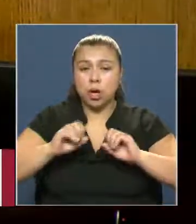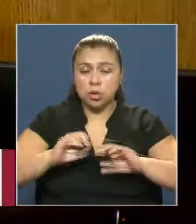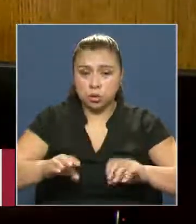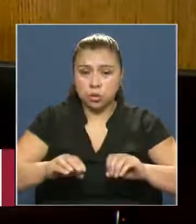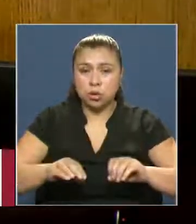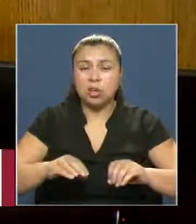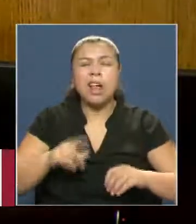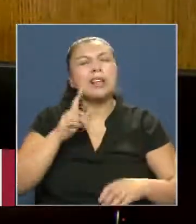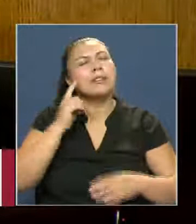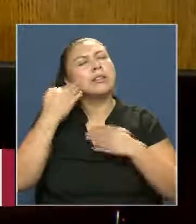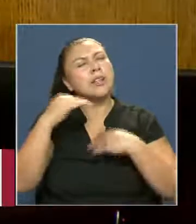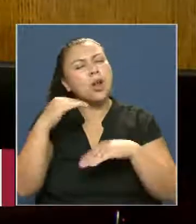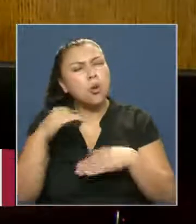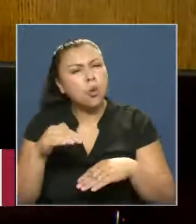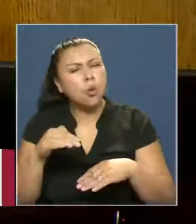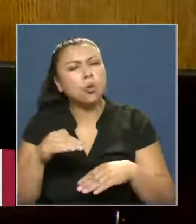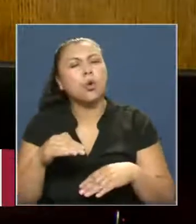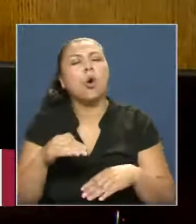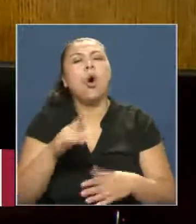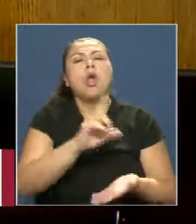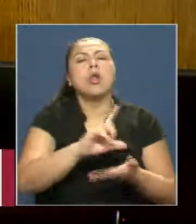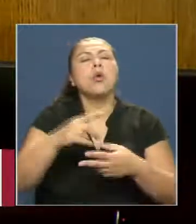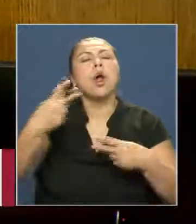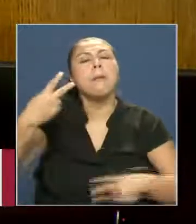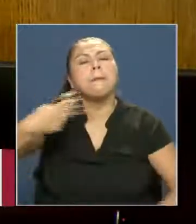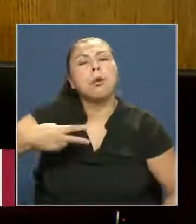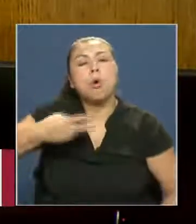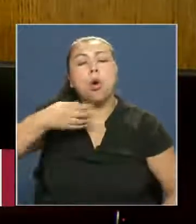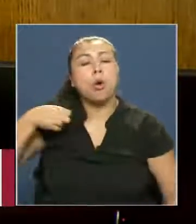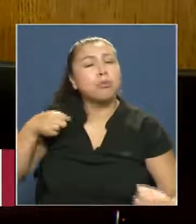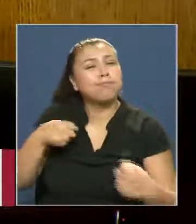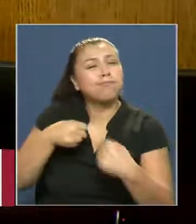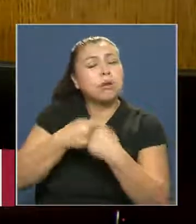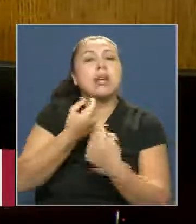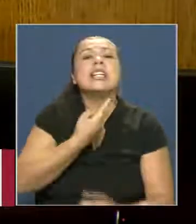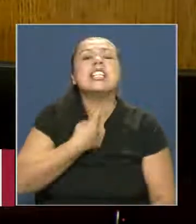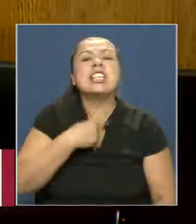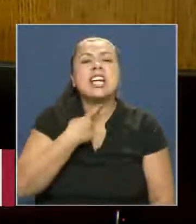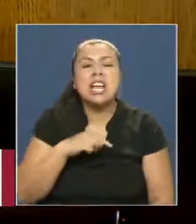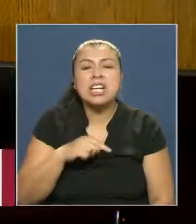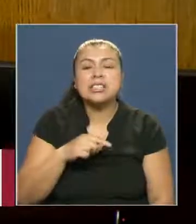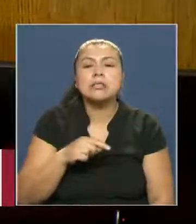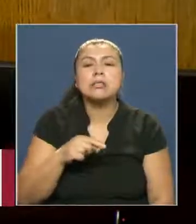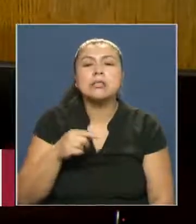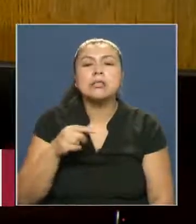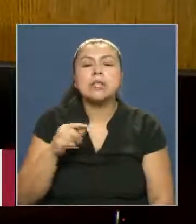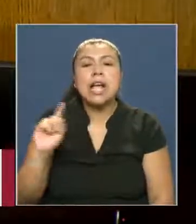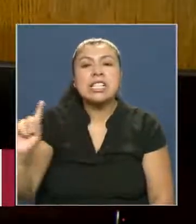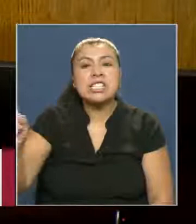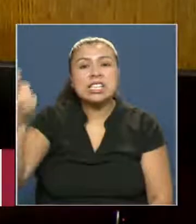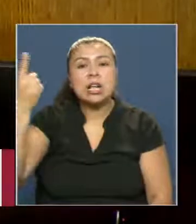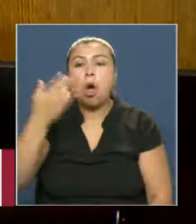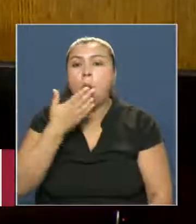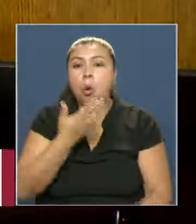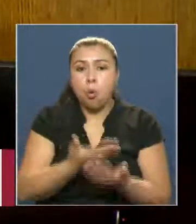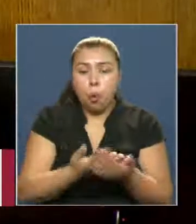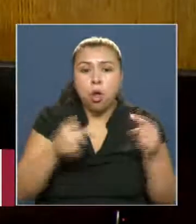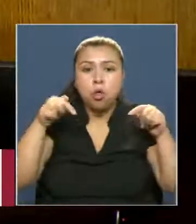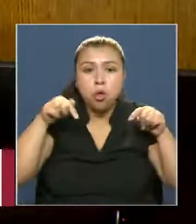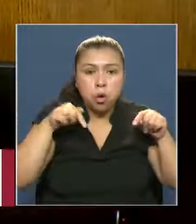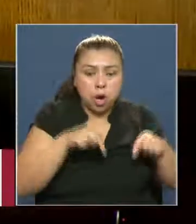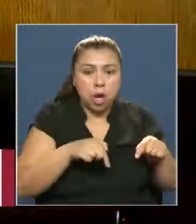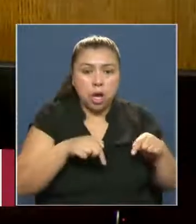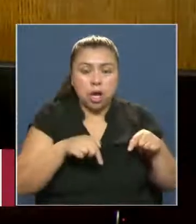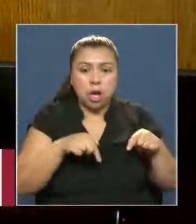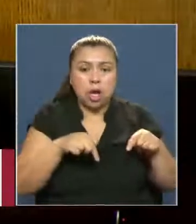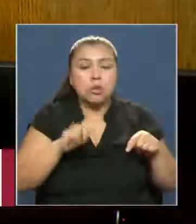¿Tiene límite la propiedad privada en el momento en que choca con el interés general? ¿El momento en que el ejercicio de esa